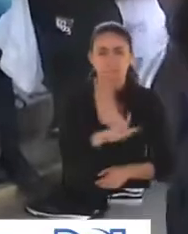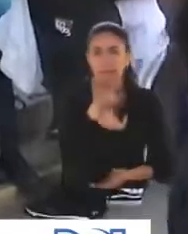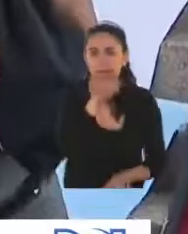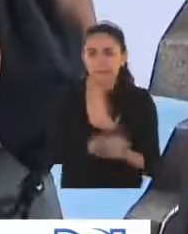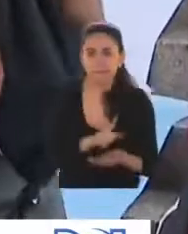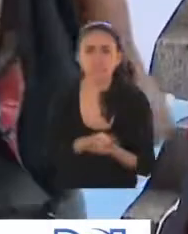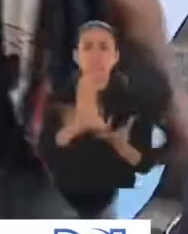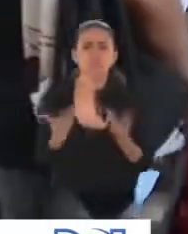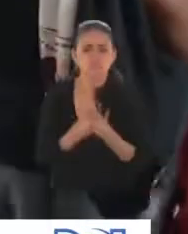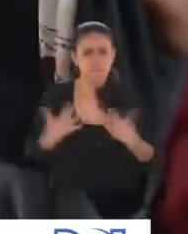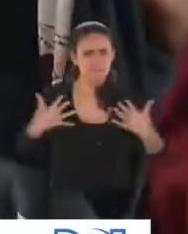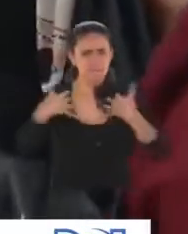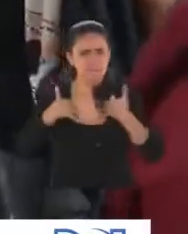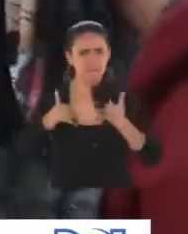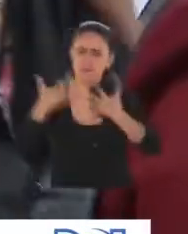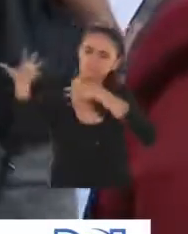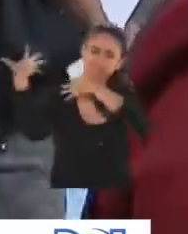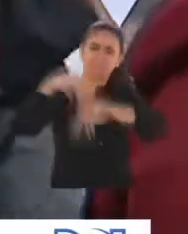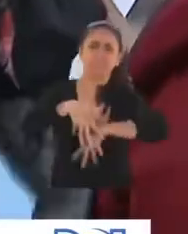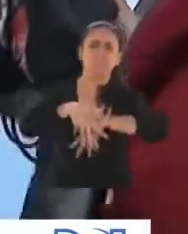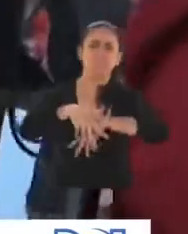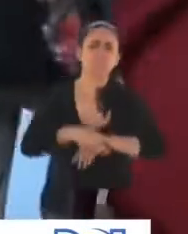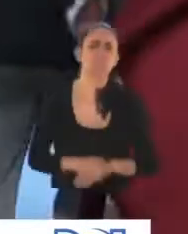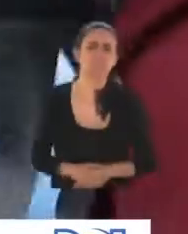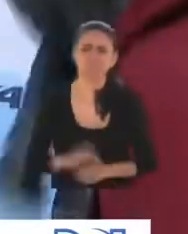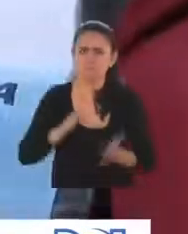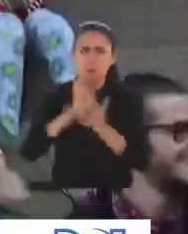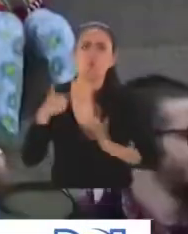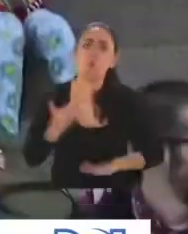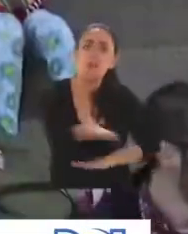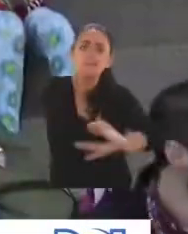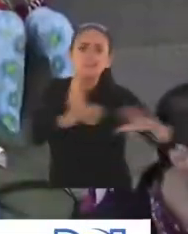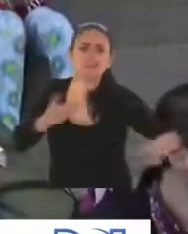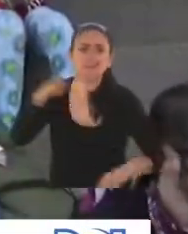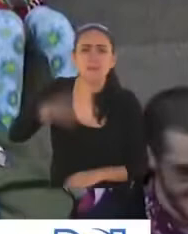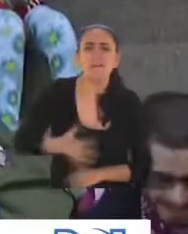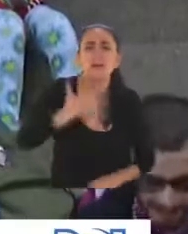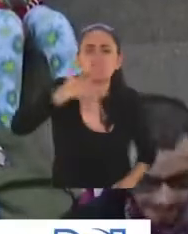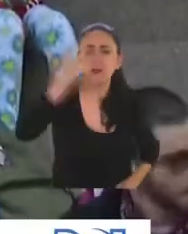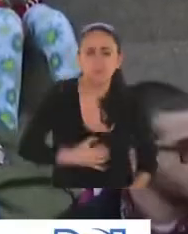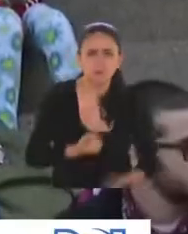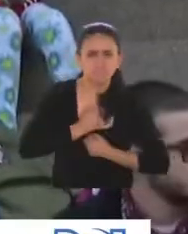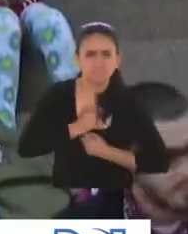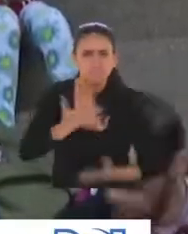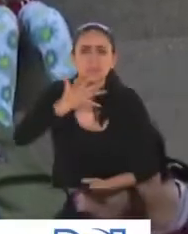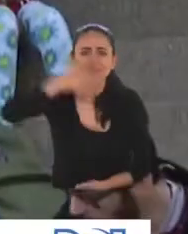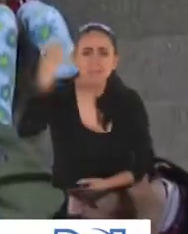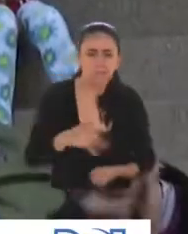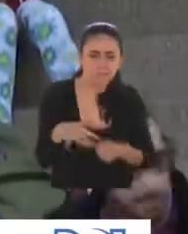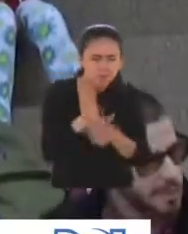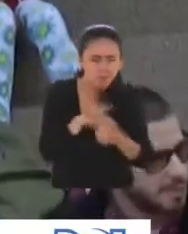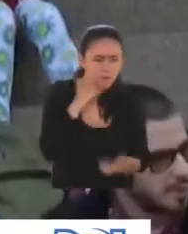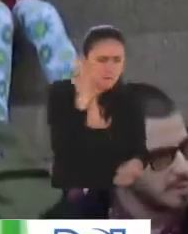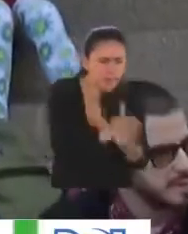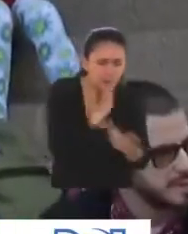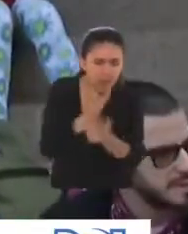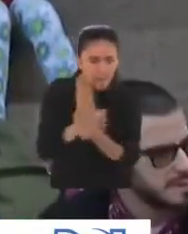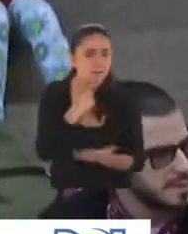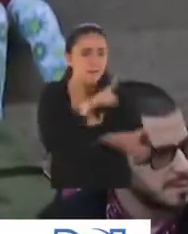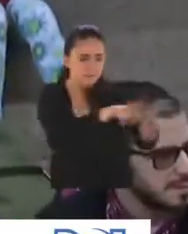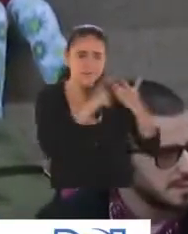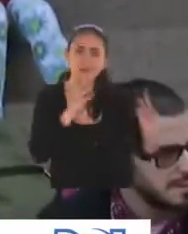las víctimas hicieron un plantón. Venimos a exigir que haya verdad plena y contribución al esclarecimiento de los hechos que se le señala.